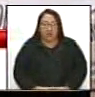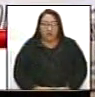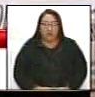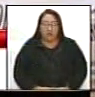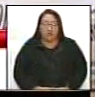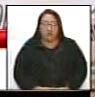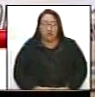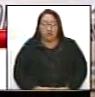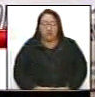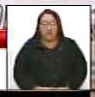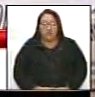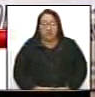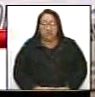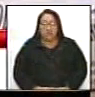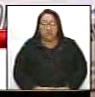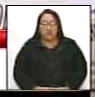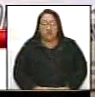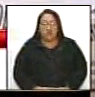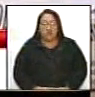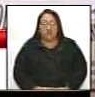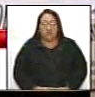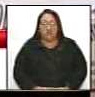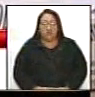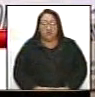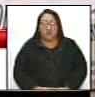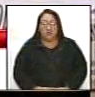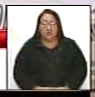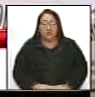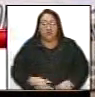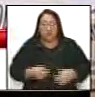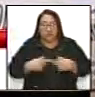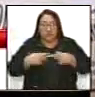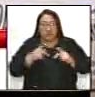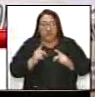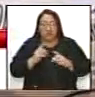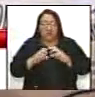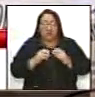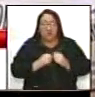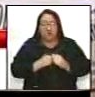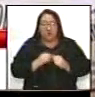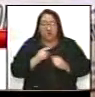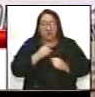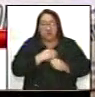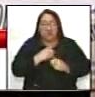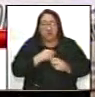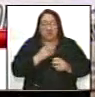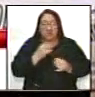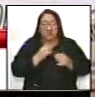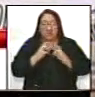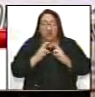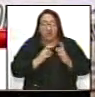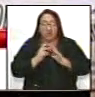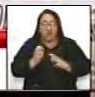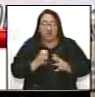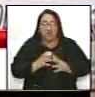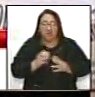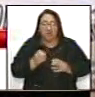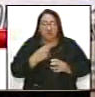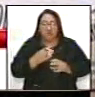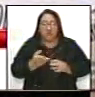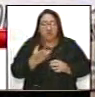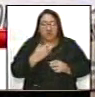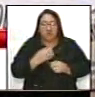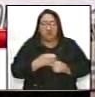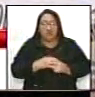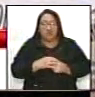arrestados infraganti, señor, me permito adelantar que conversando también con el ministro de Relaciones Exteriores, a pedido también